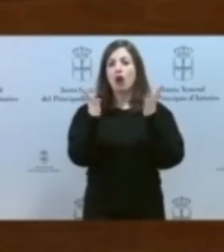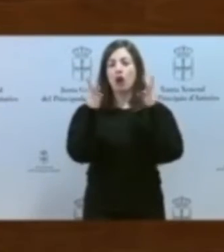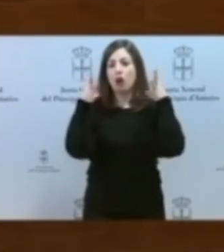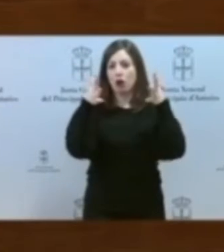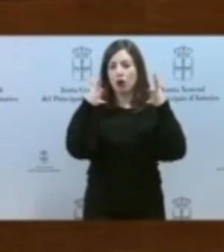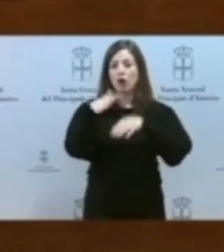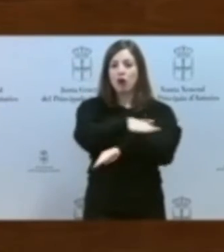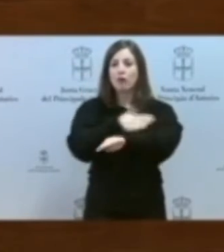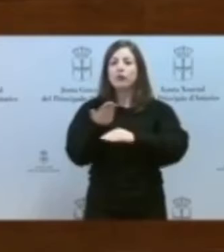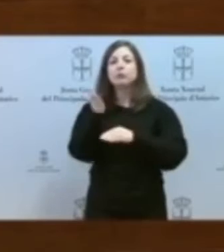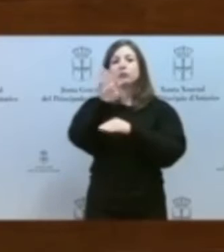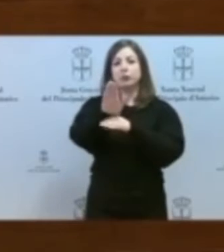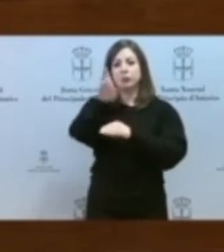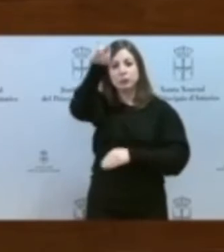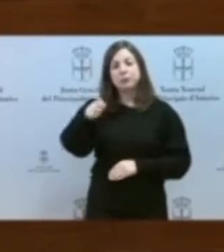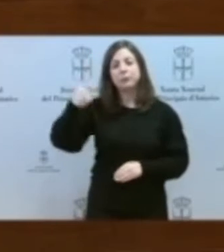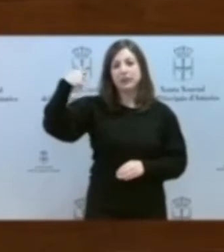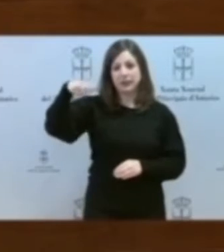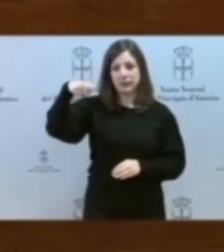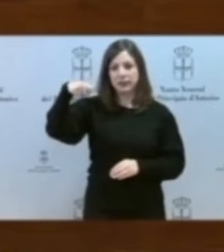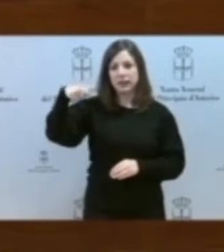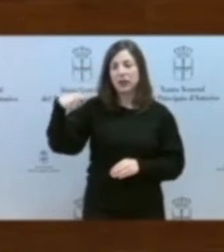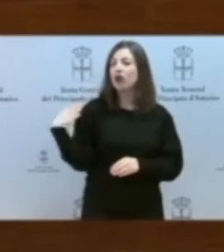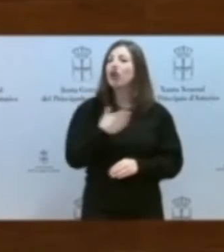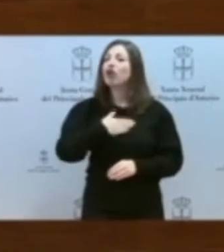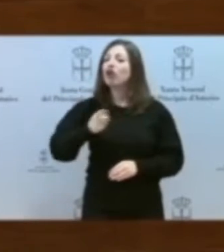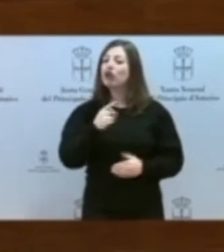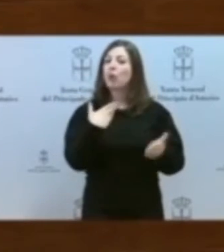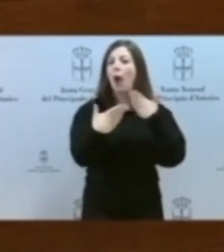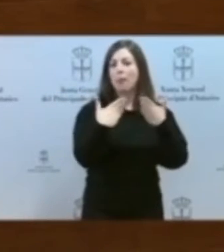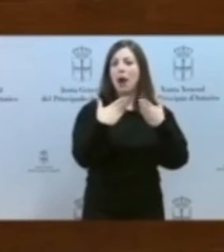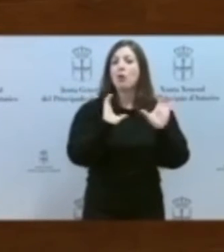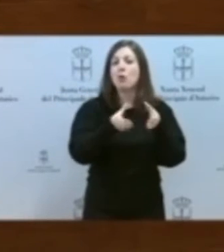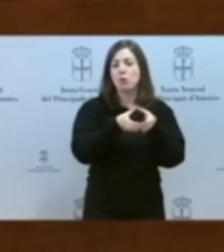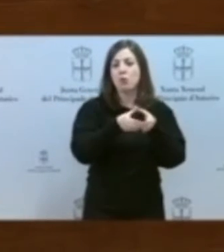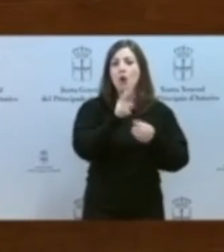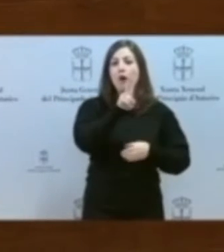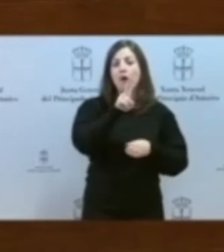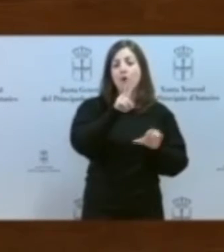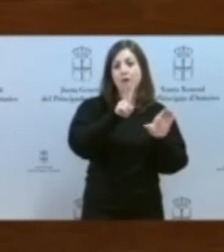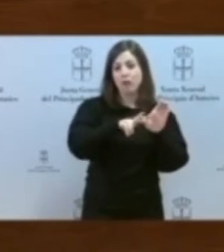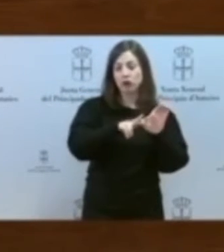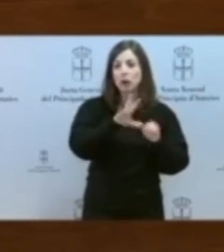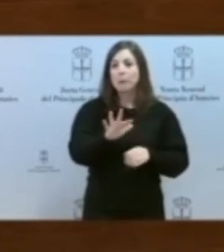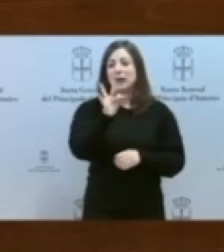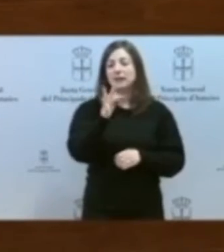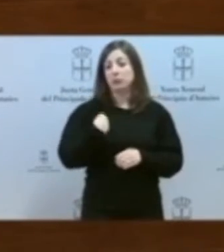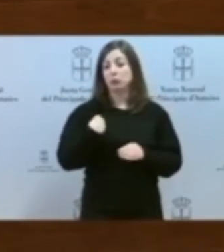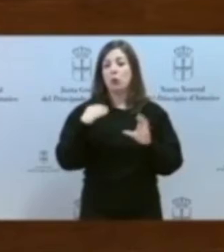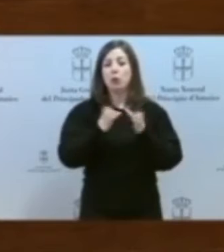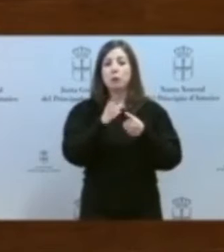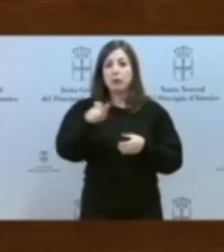que no quiso hablar con Vox ni con los casi 34.000 asturianos que nos votaron. Y esos 34.000 asturianos, ya por segunda